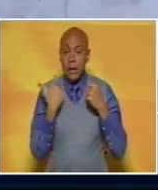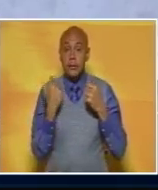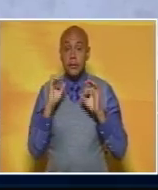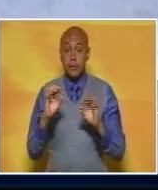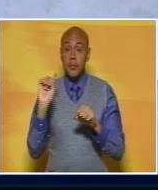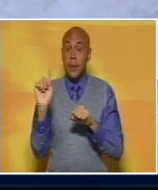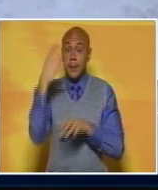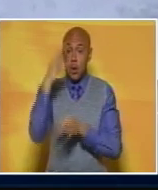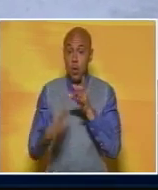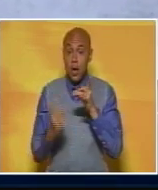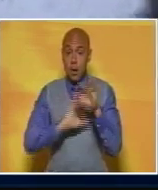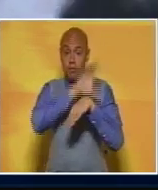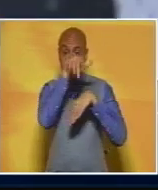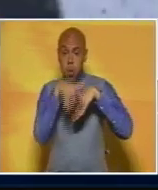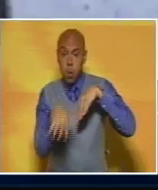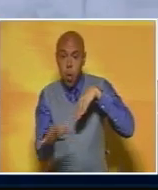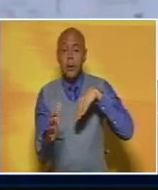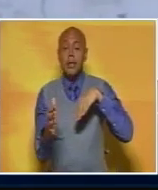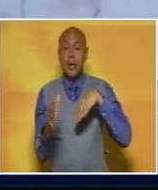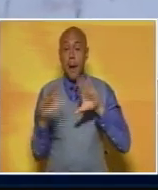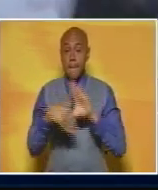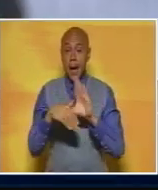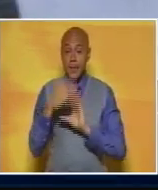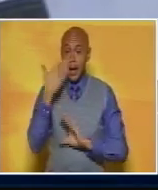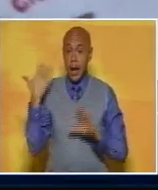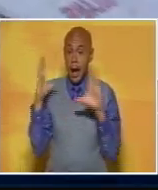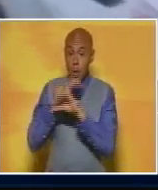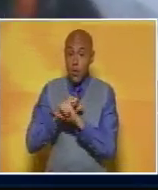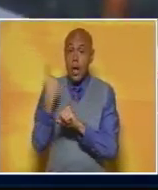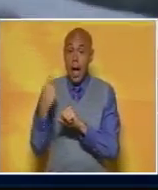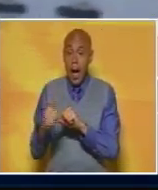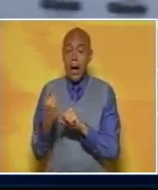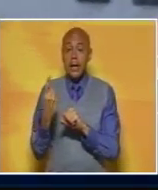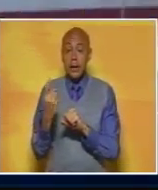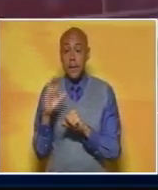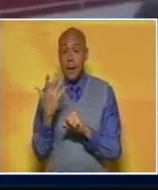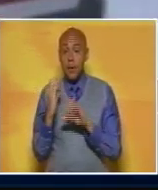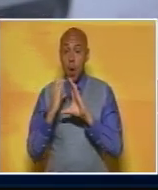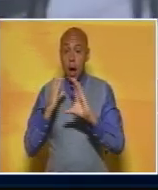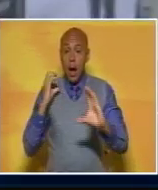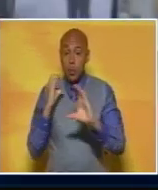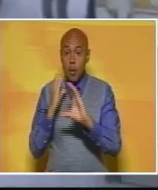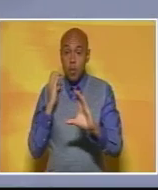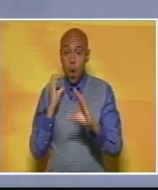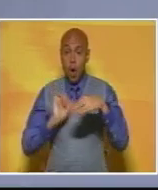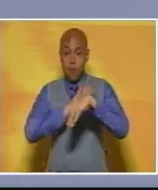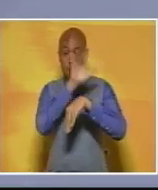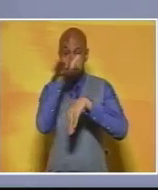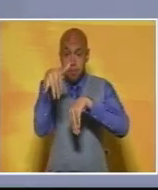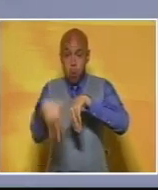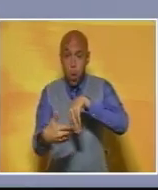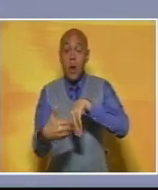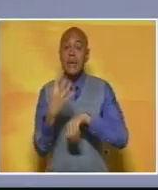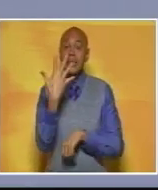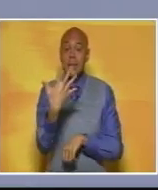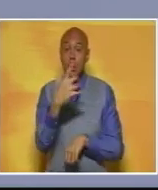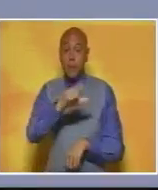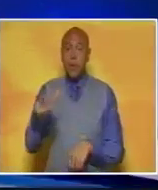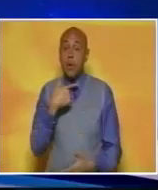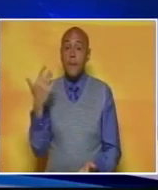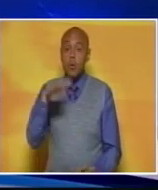primera avalancha que ocurrió el martes por la noche y que habría sepultado un minibús, provocando la muerte de al menos 5